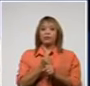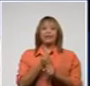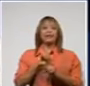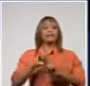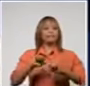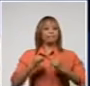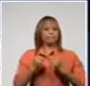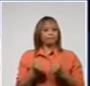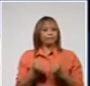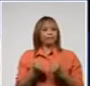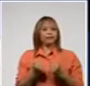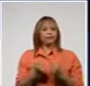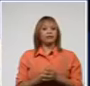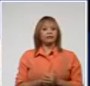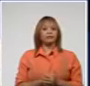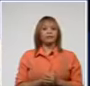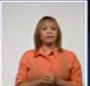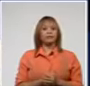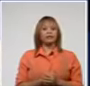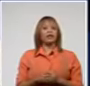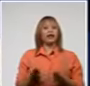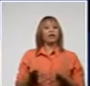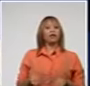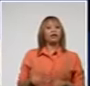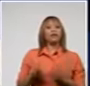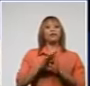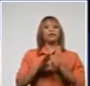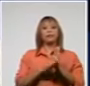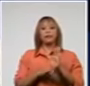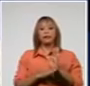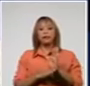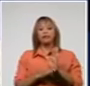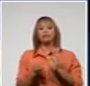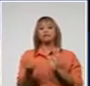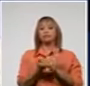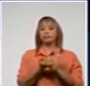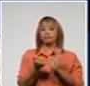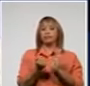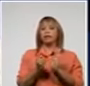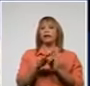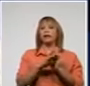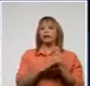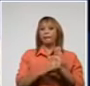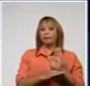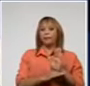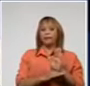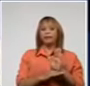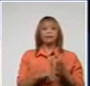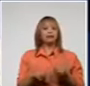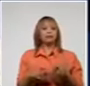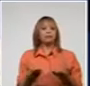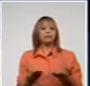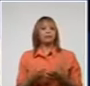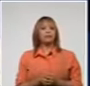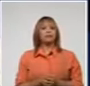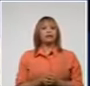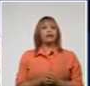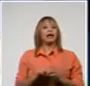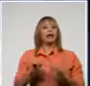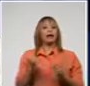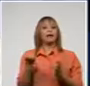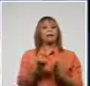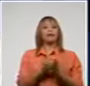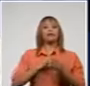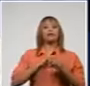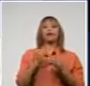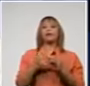exigiendo, adoptando las medidas que se plantearon. Estamos hablando de las medidas de aplicación de